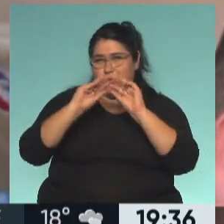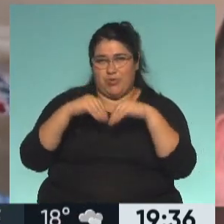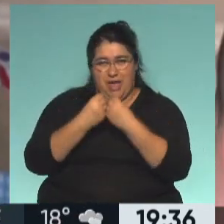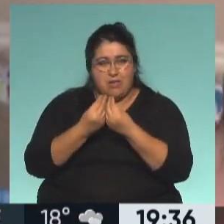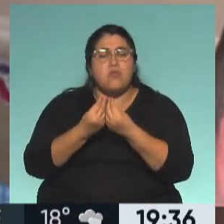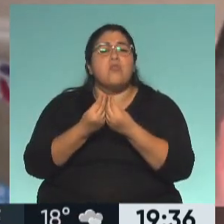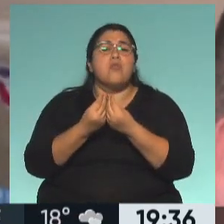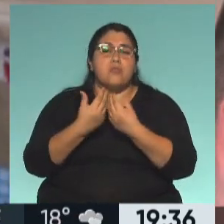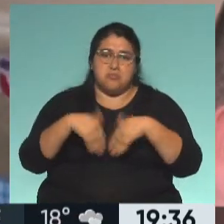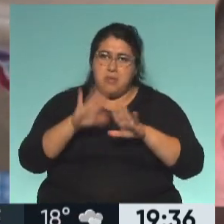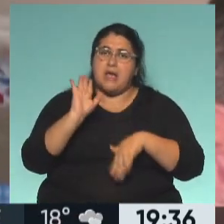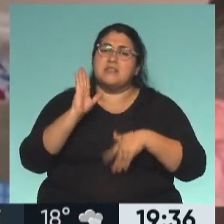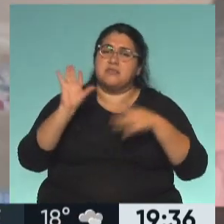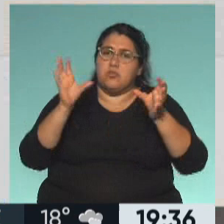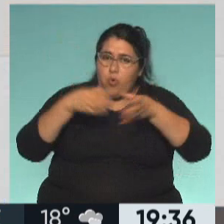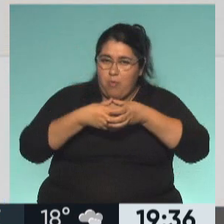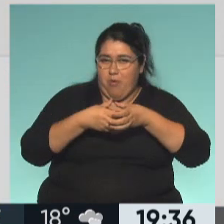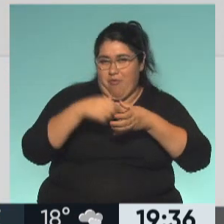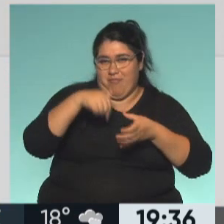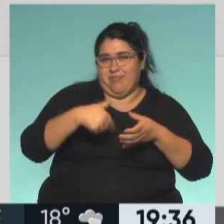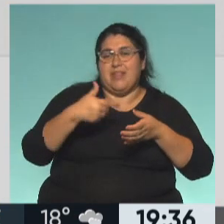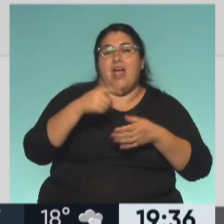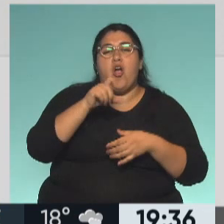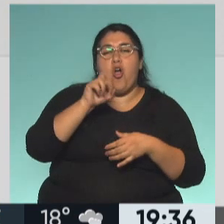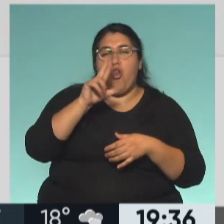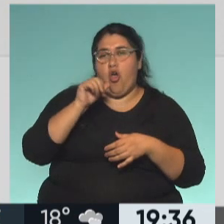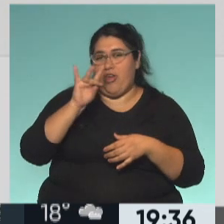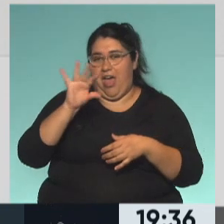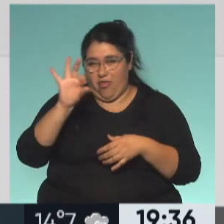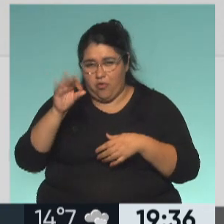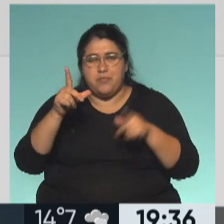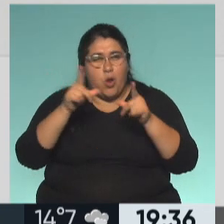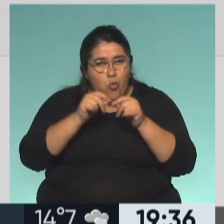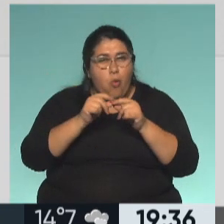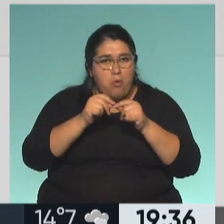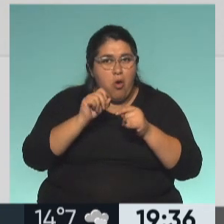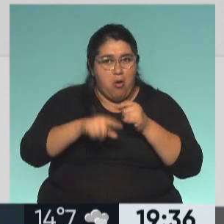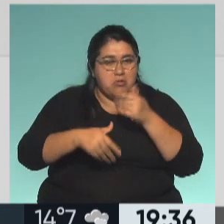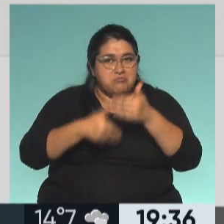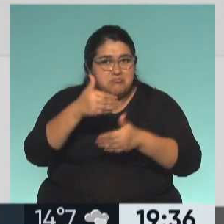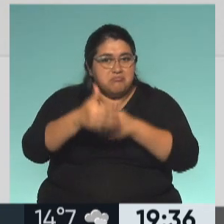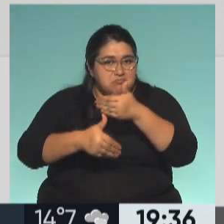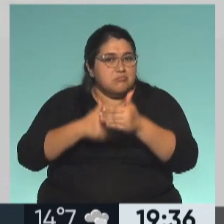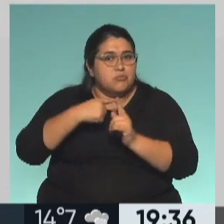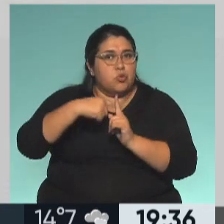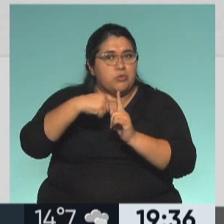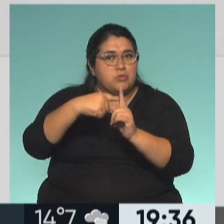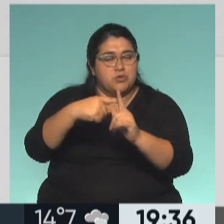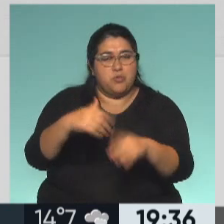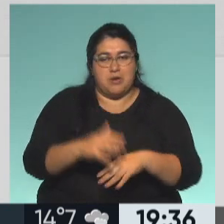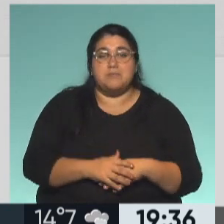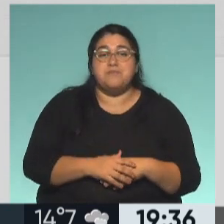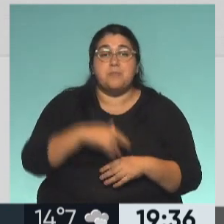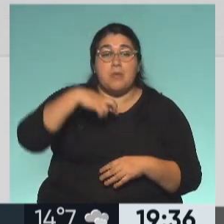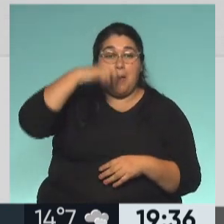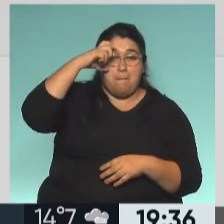amplia ventaja del oficialismo colorado en estos primeros números de los datos que ya van avanzando bastante. Allí está Santiago